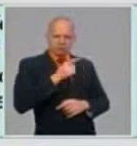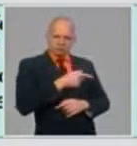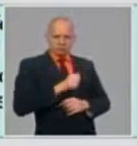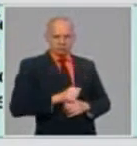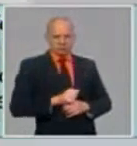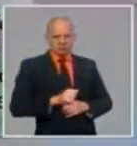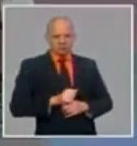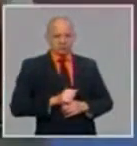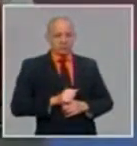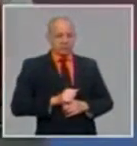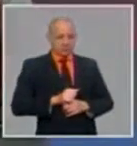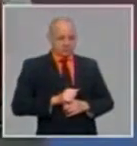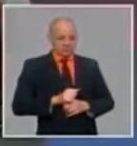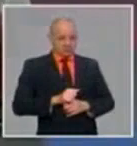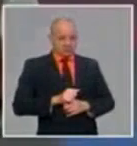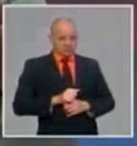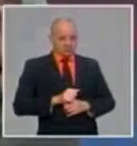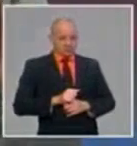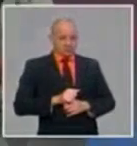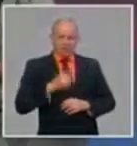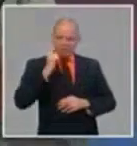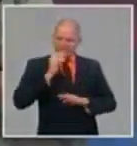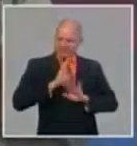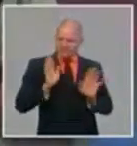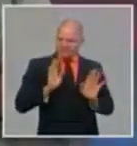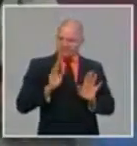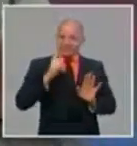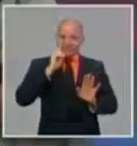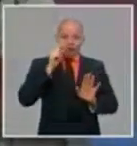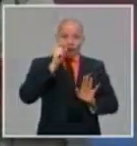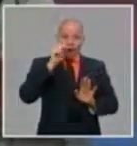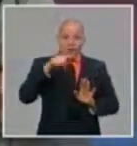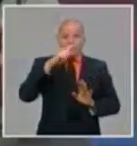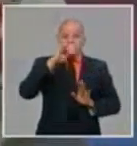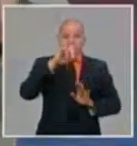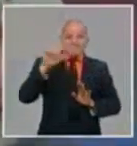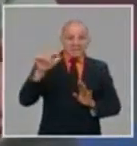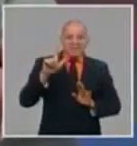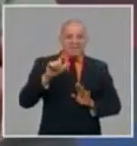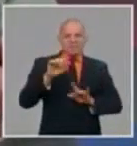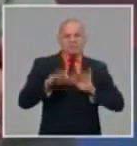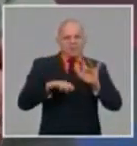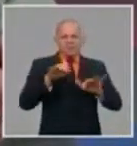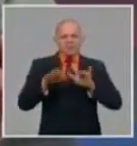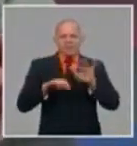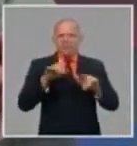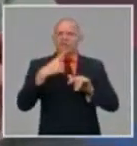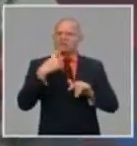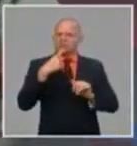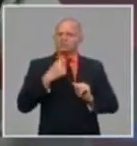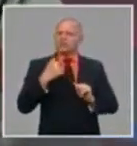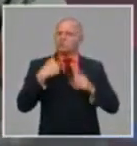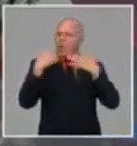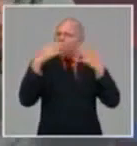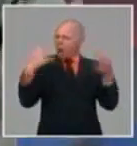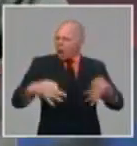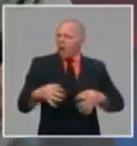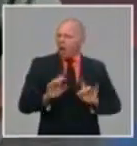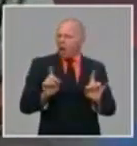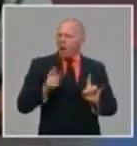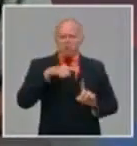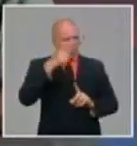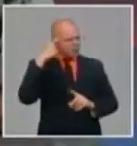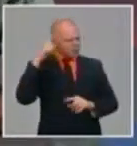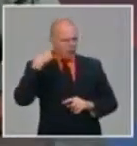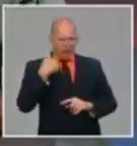pasó. ¿Qué sucede? No dejó ninguna duda William Christopher. Es en serio lo que estaba diciendo. No era una